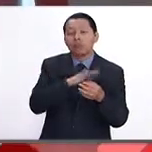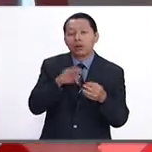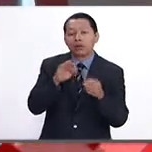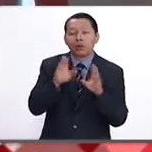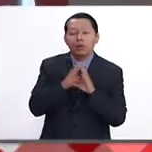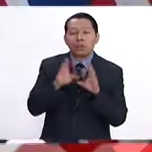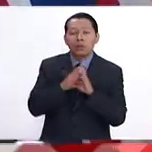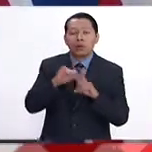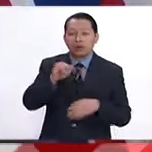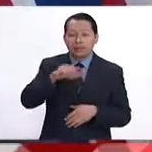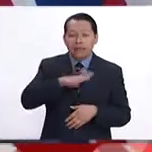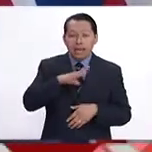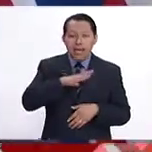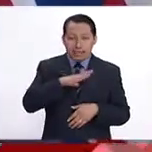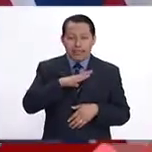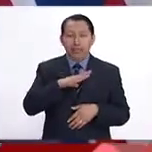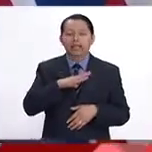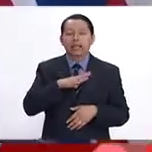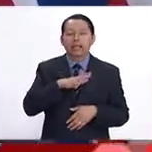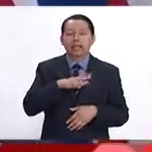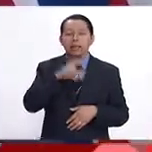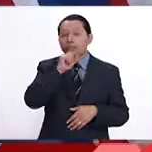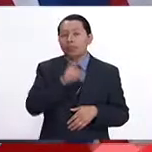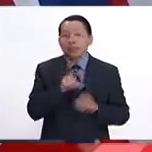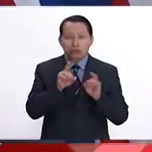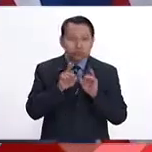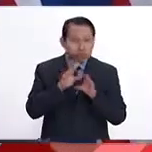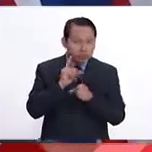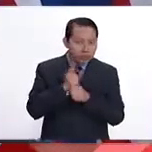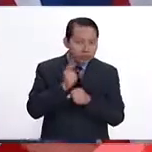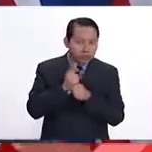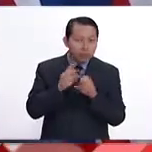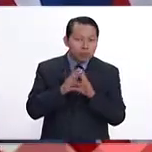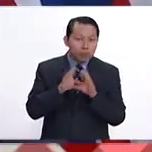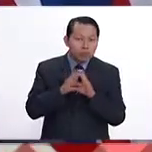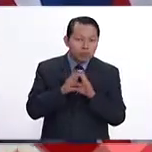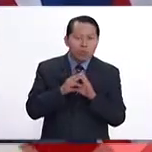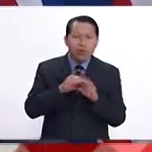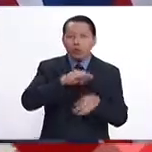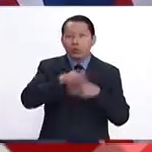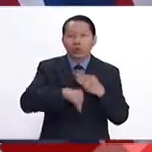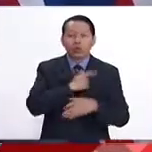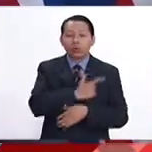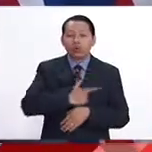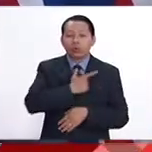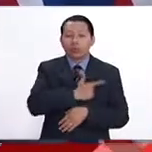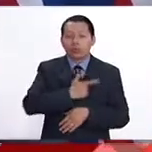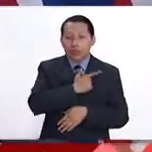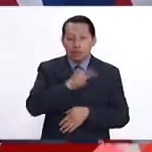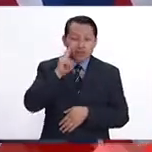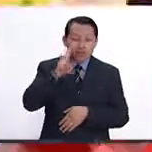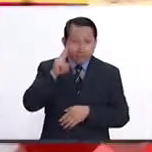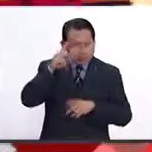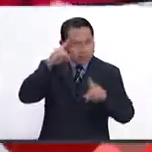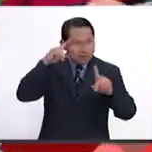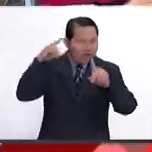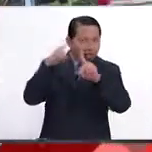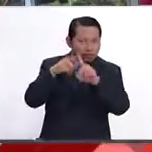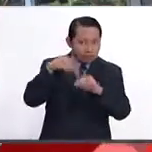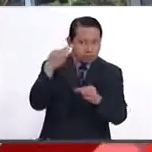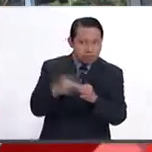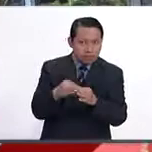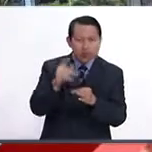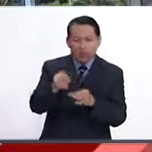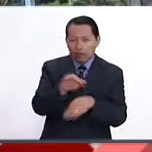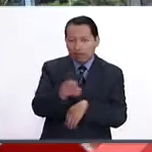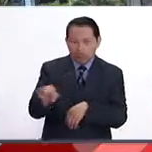sí hay fechas que les gustaría a todos verse cumplidas, y esto es